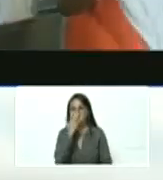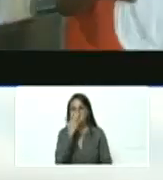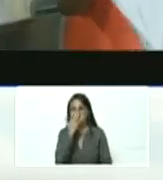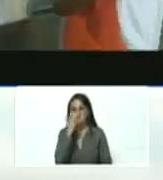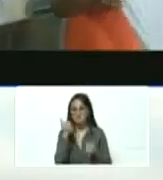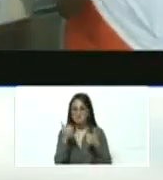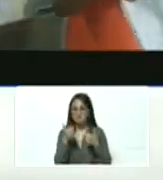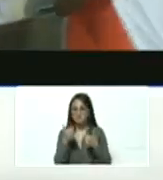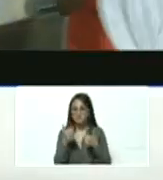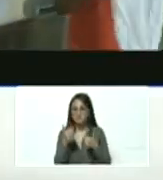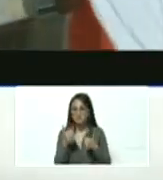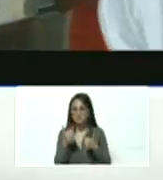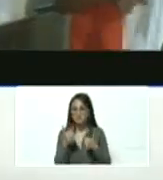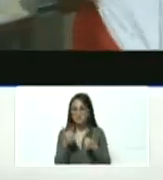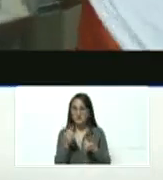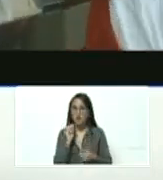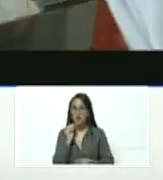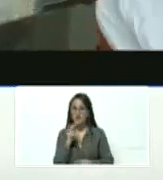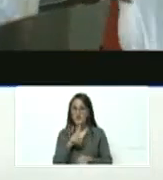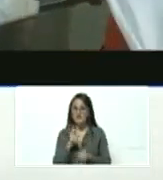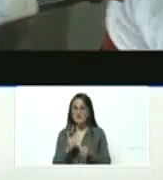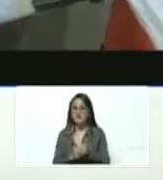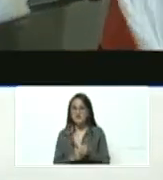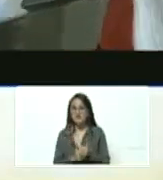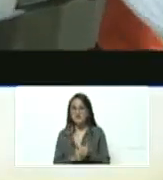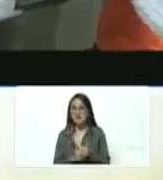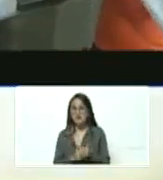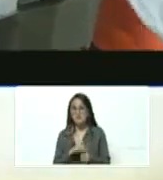Excelente. Bueno, Daniel Gómez, este joven viceministro.